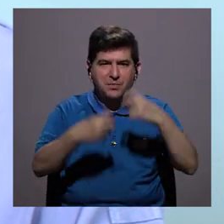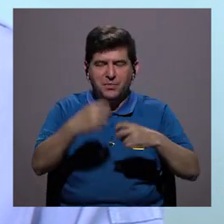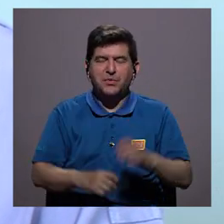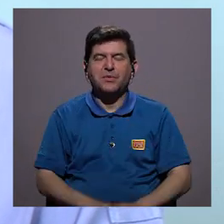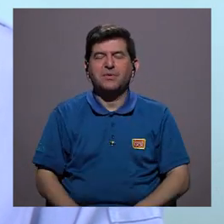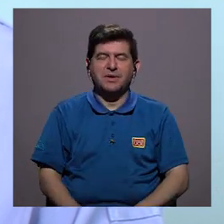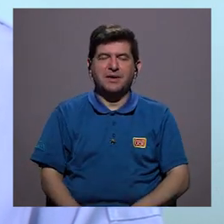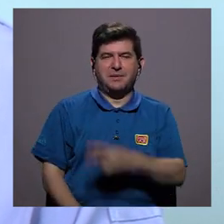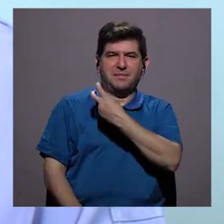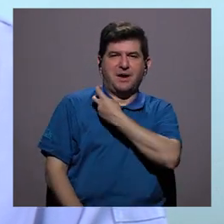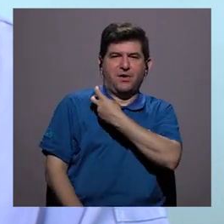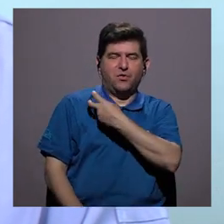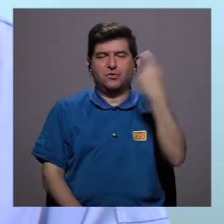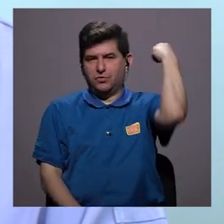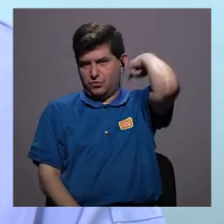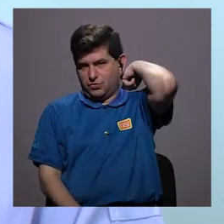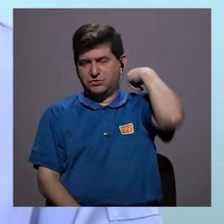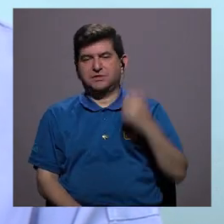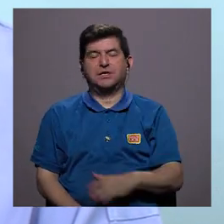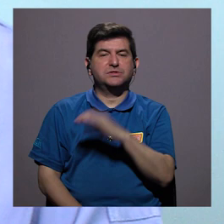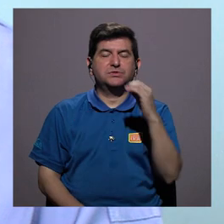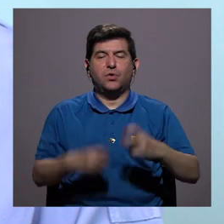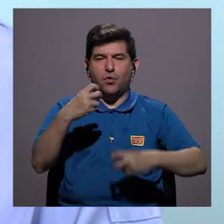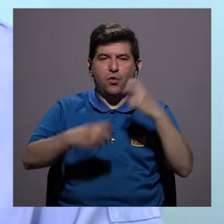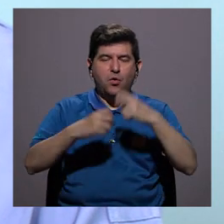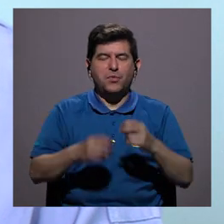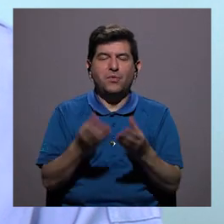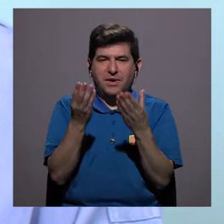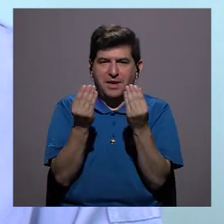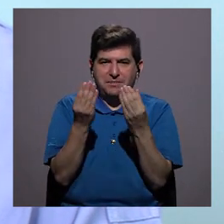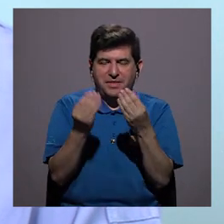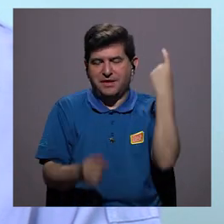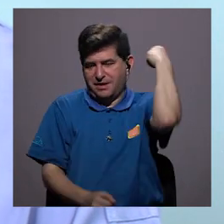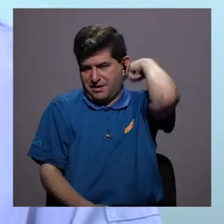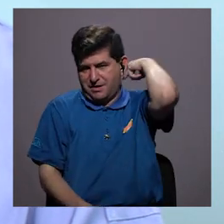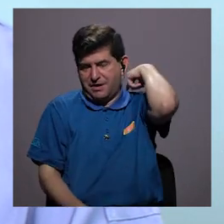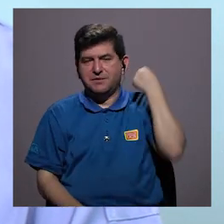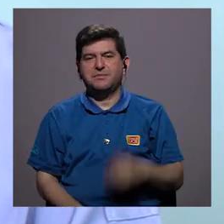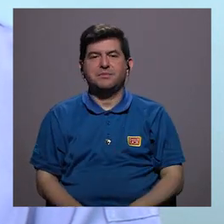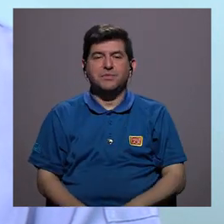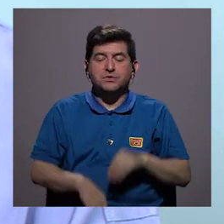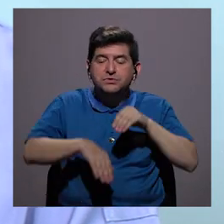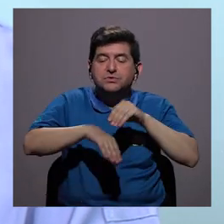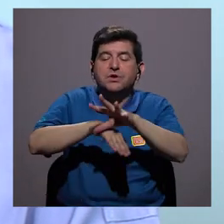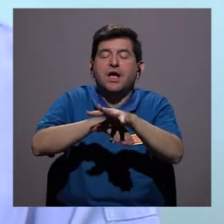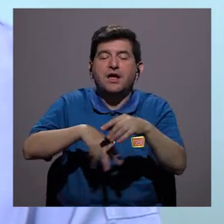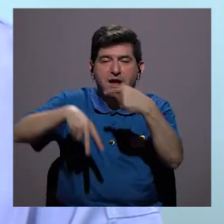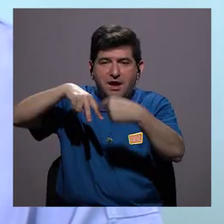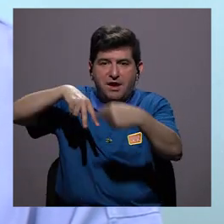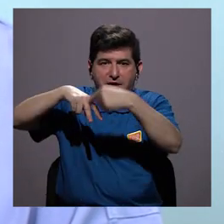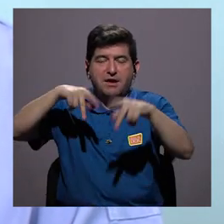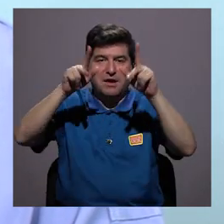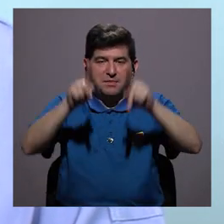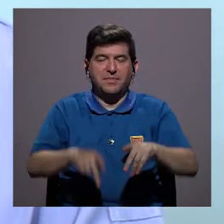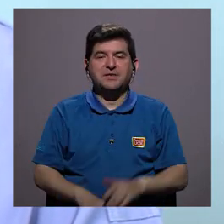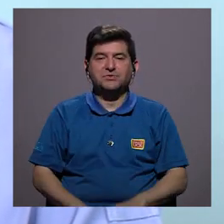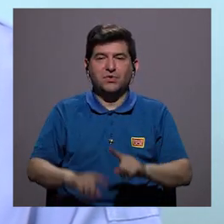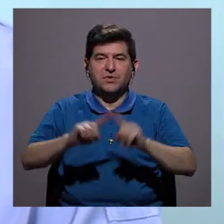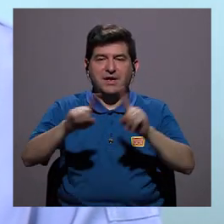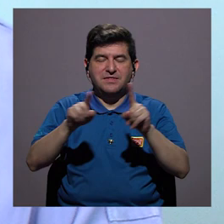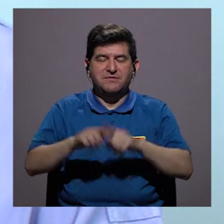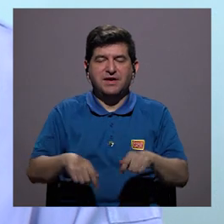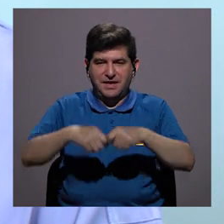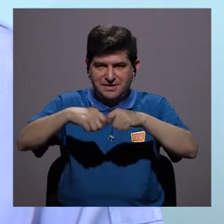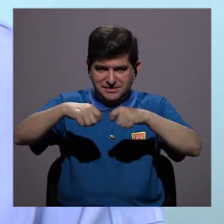columna, compresiones neurológicas a nivel de columna que se transmite hacia las piernas, gente con asimetría